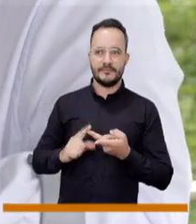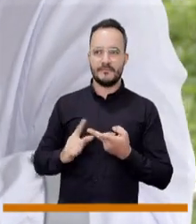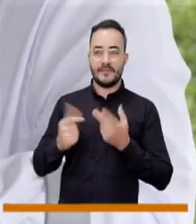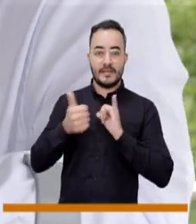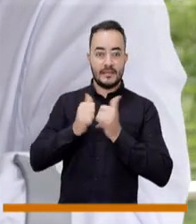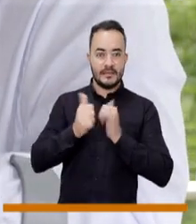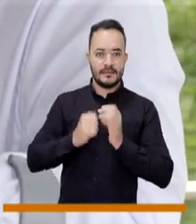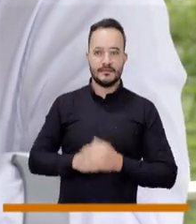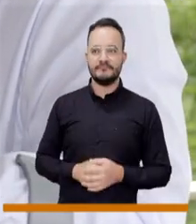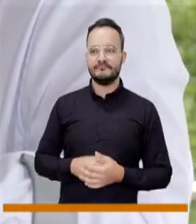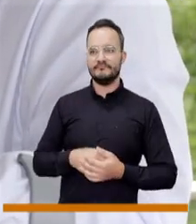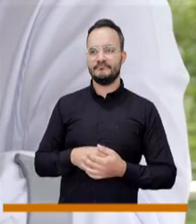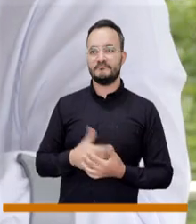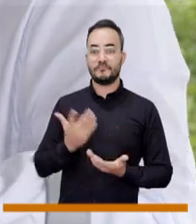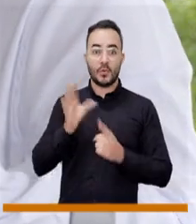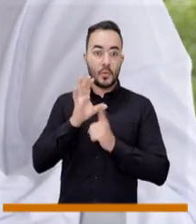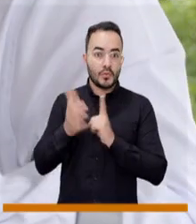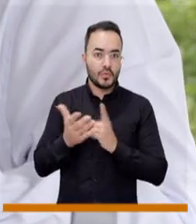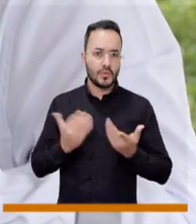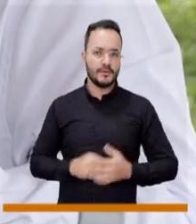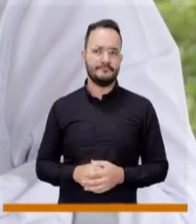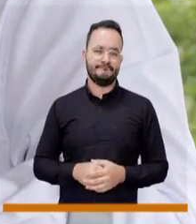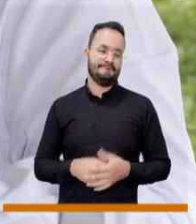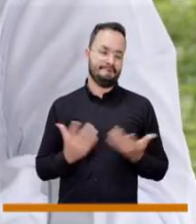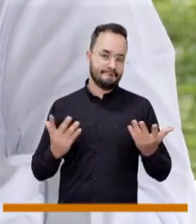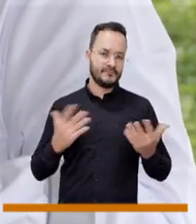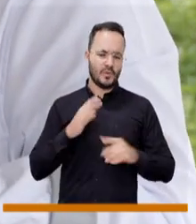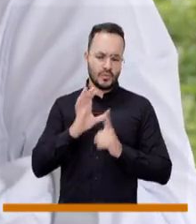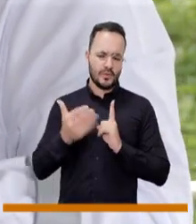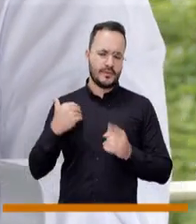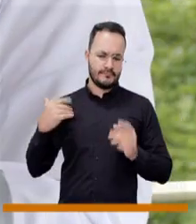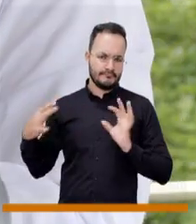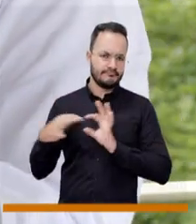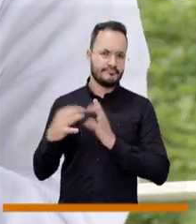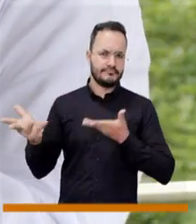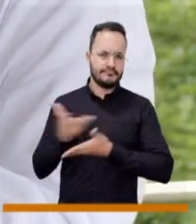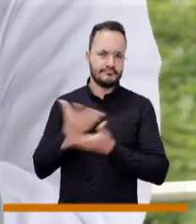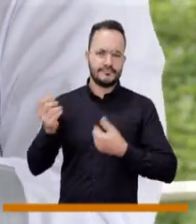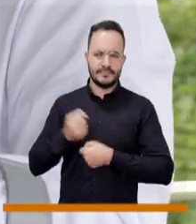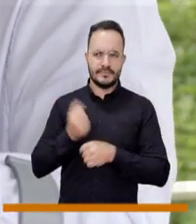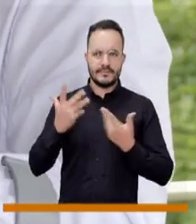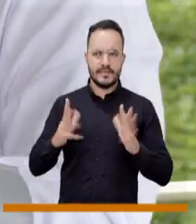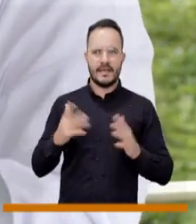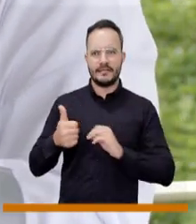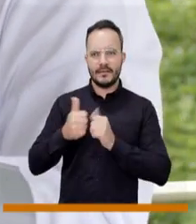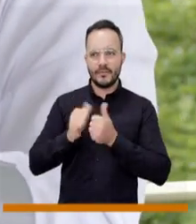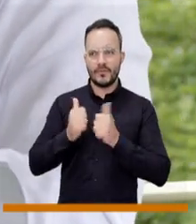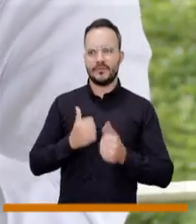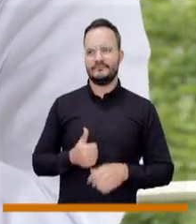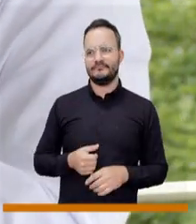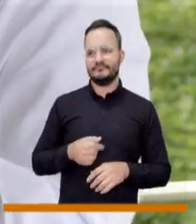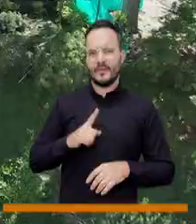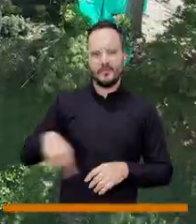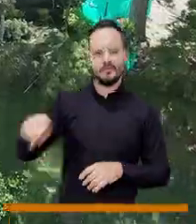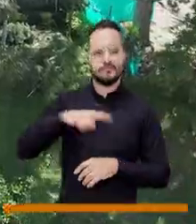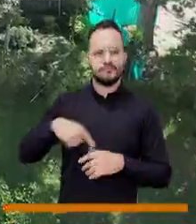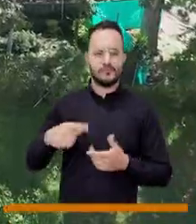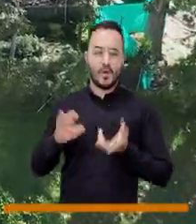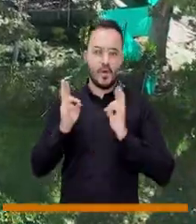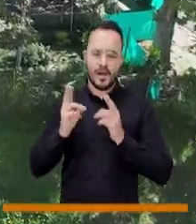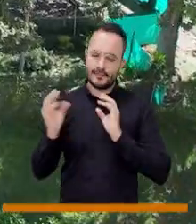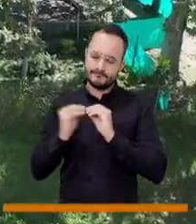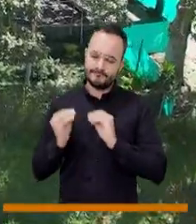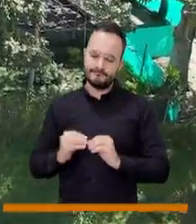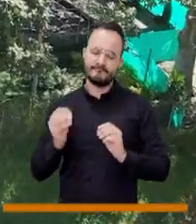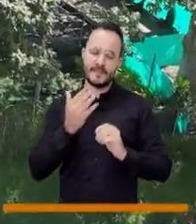o en este caso sería para Inder Medellín, en áreas como cultura, donde he trabajado con artistas, he trabajado con deportistas, pues que se